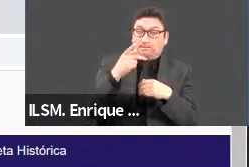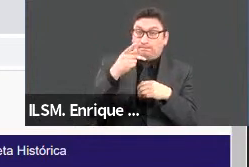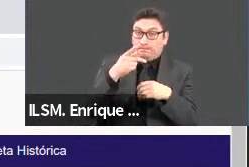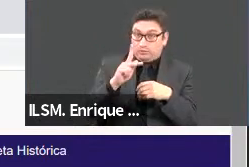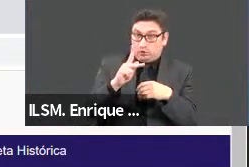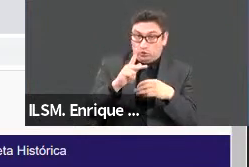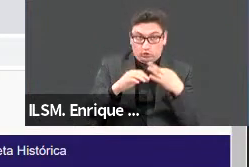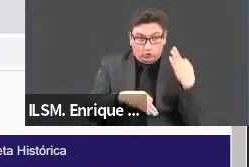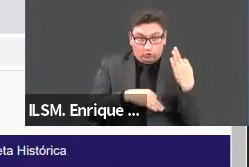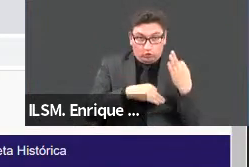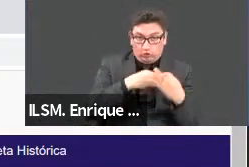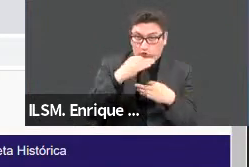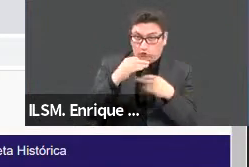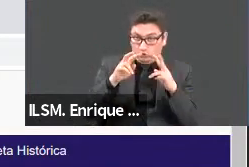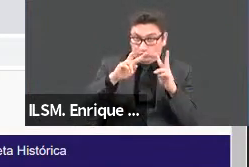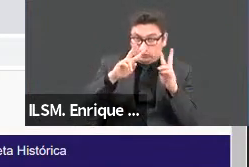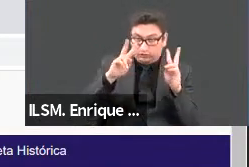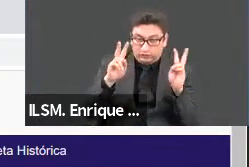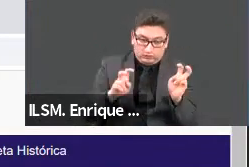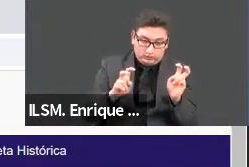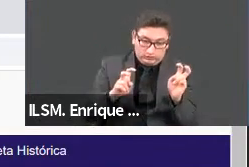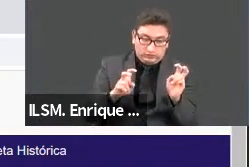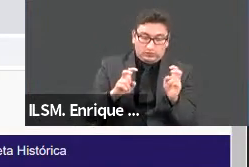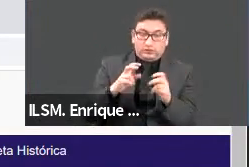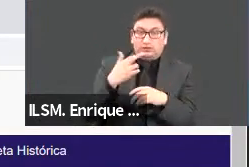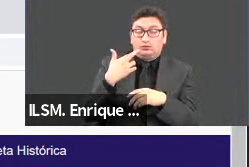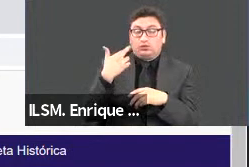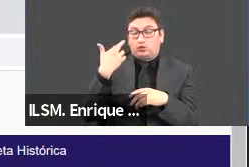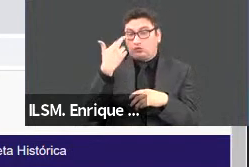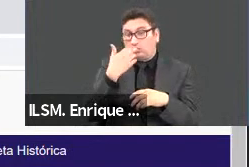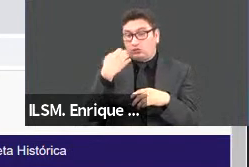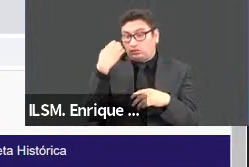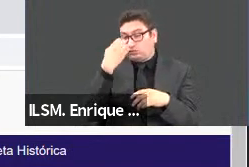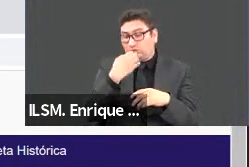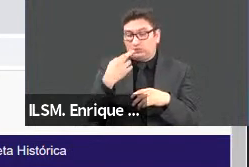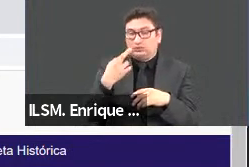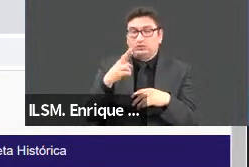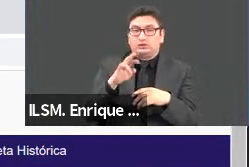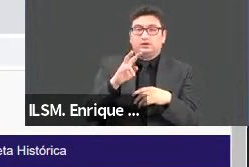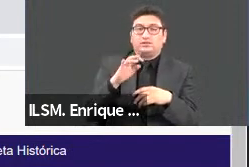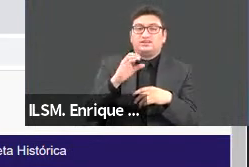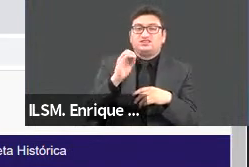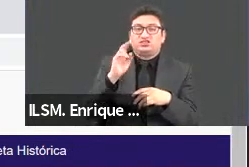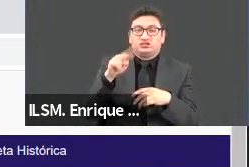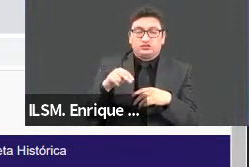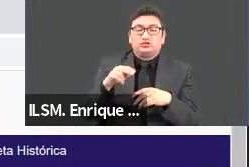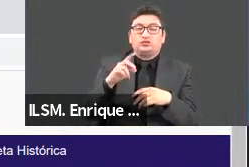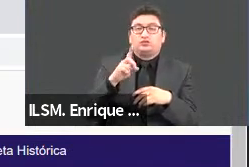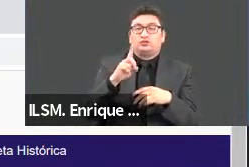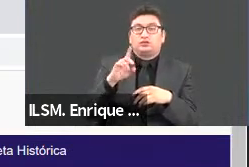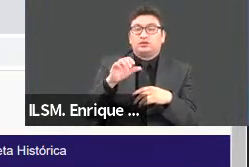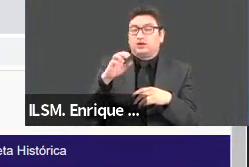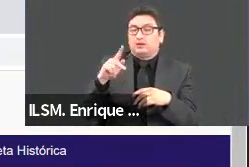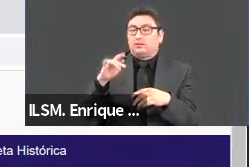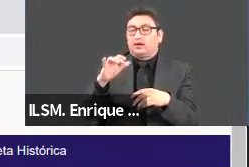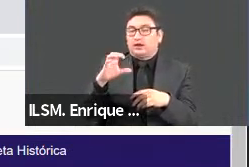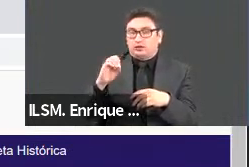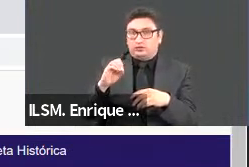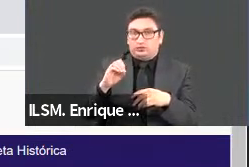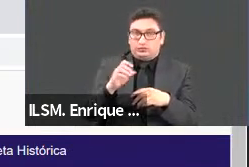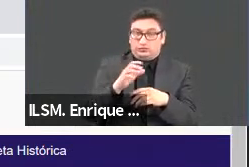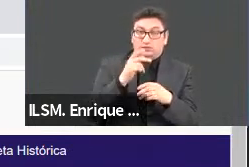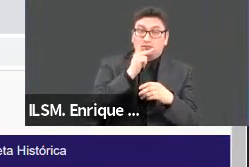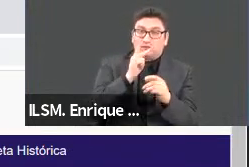hablen sobre revisión en el amparo directo, ¿sí? Entonces, revisión,